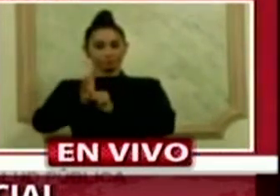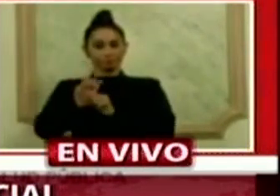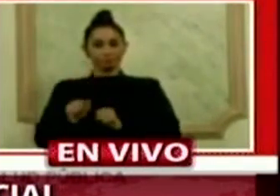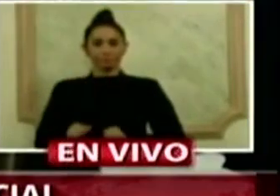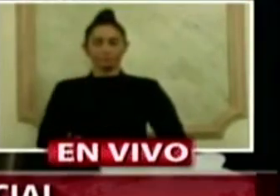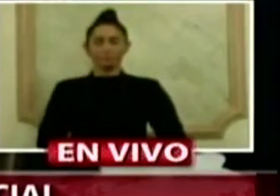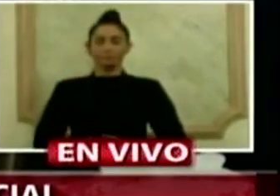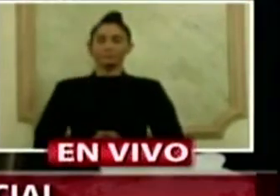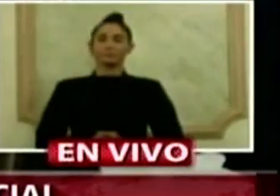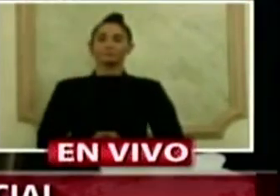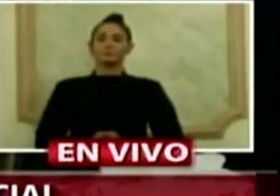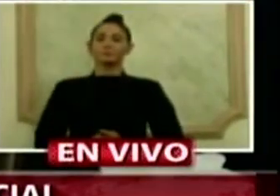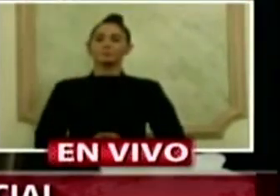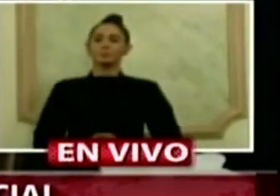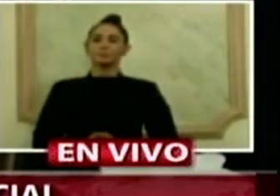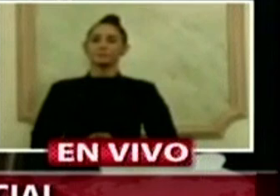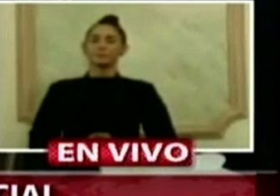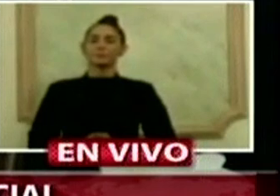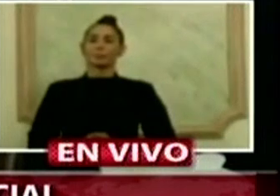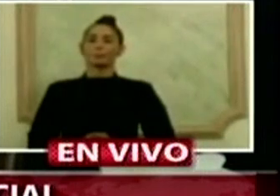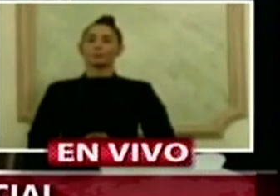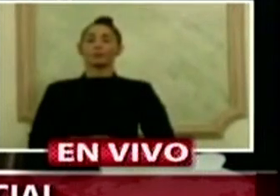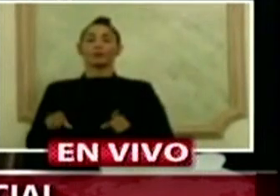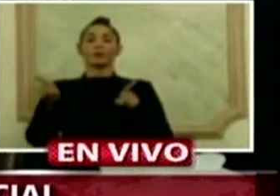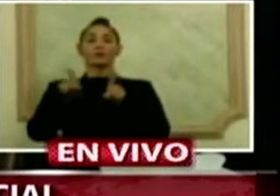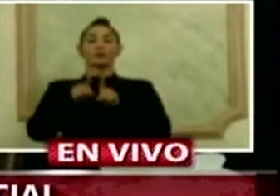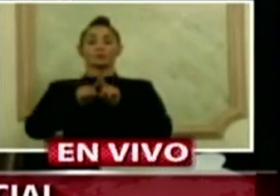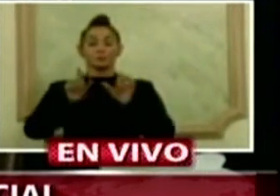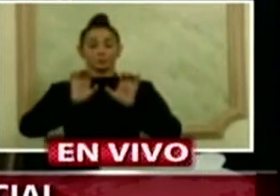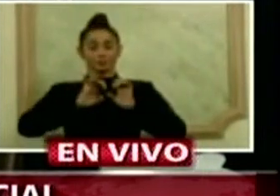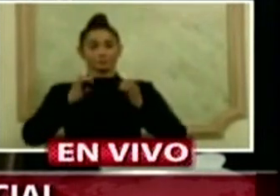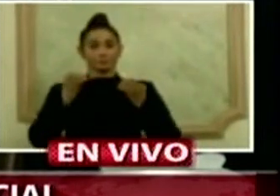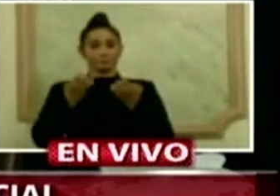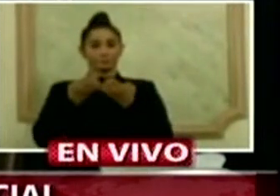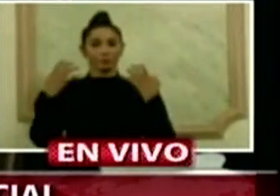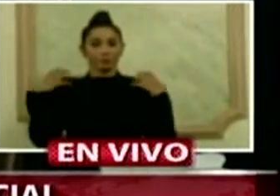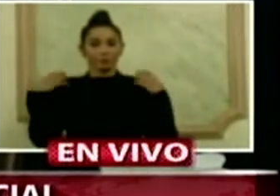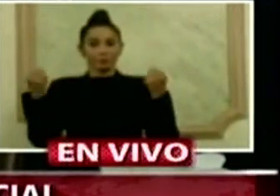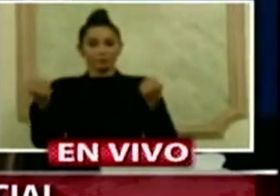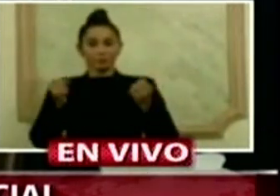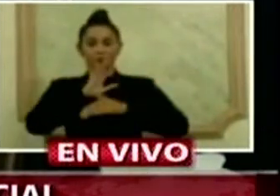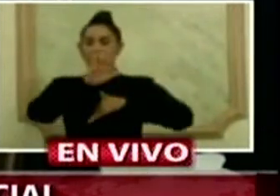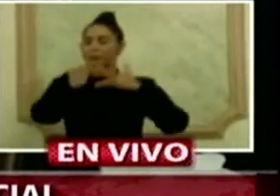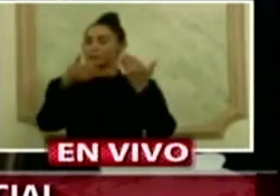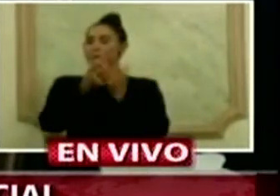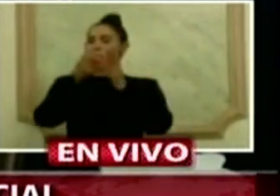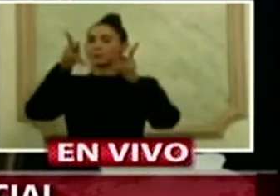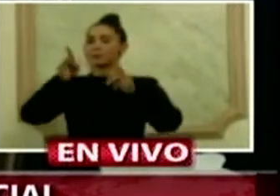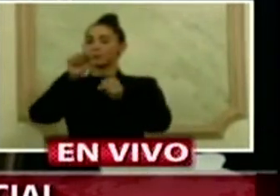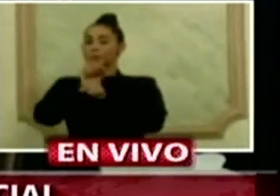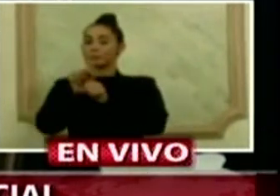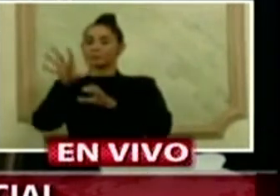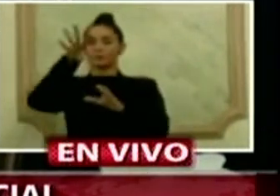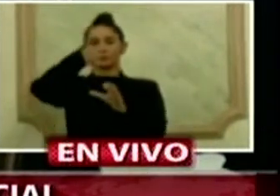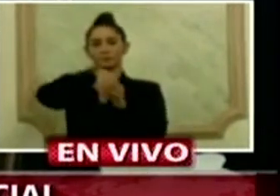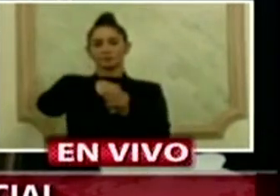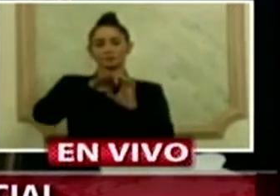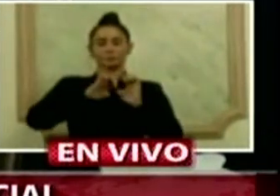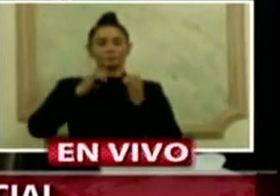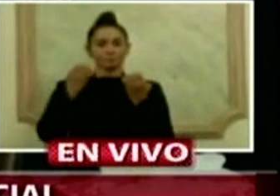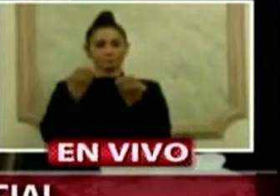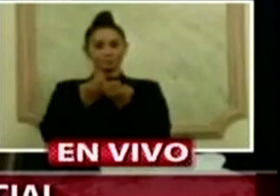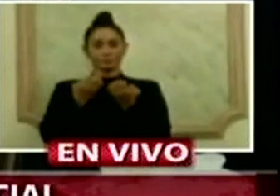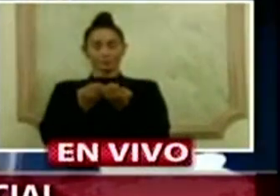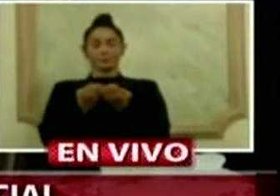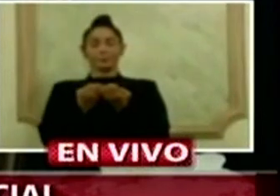a través de lo que es el Gabinete de Salud y de todo el personal de salud, nosotros contamos con una